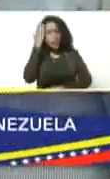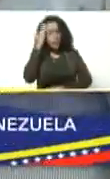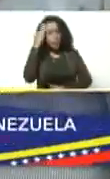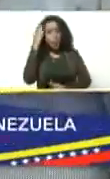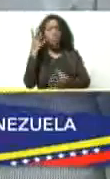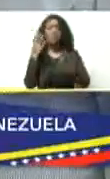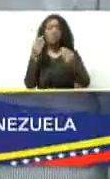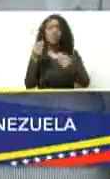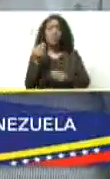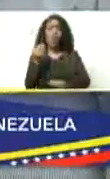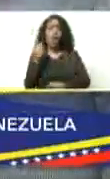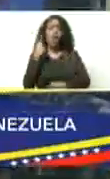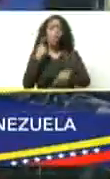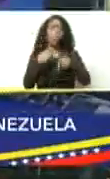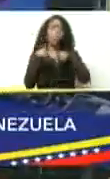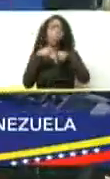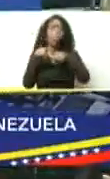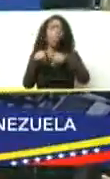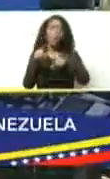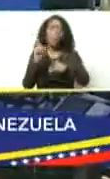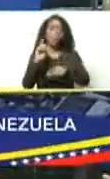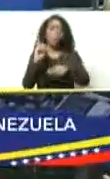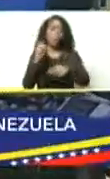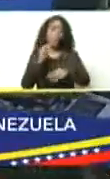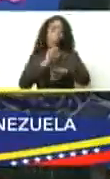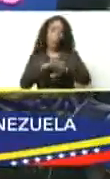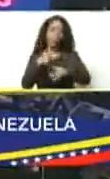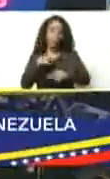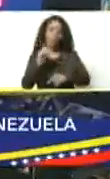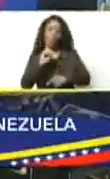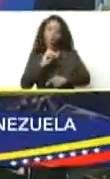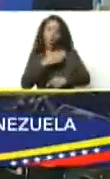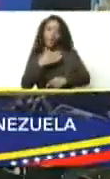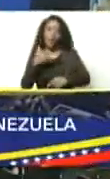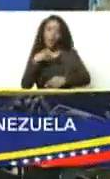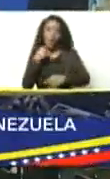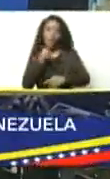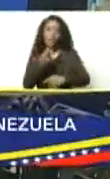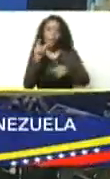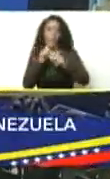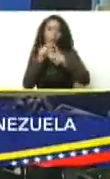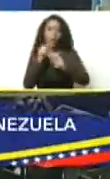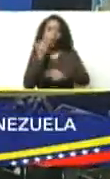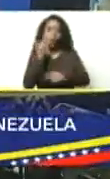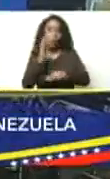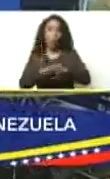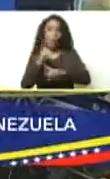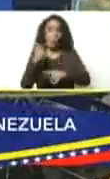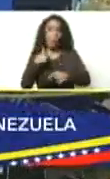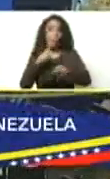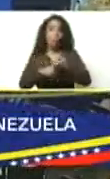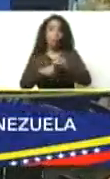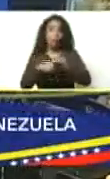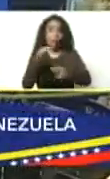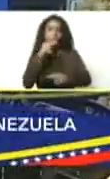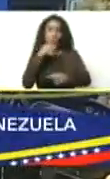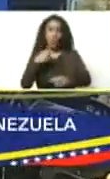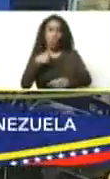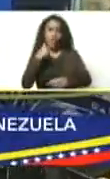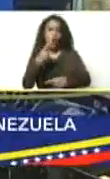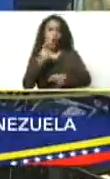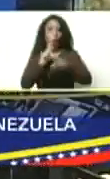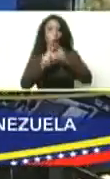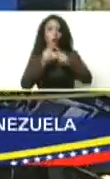mucho gamelote, para no decir una palabra, que Silvia se ponga bravo conmigo, porque Silvia se pone brava cuando yo digo